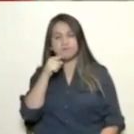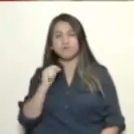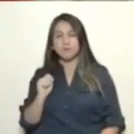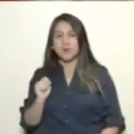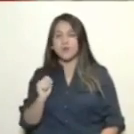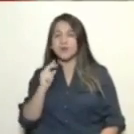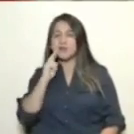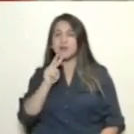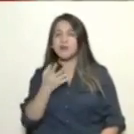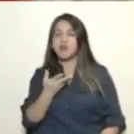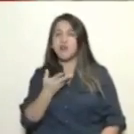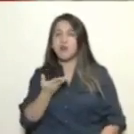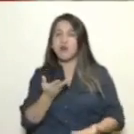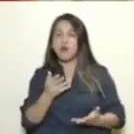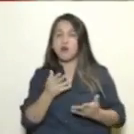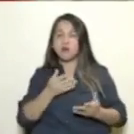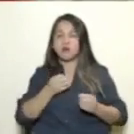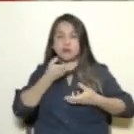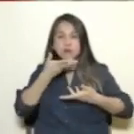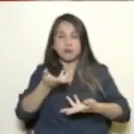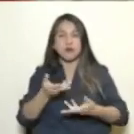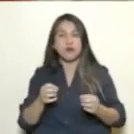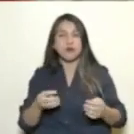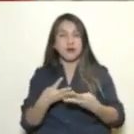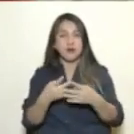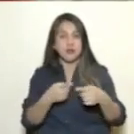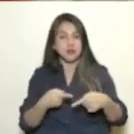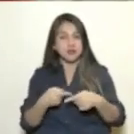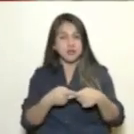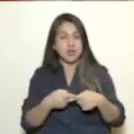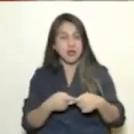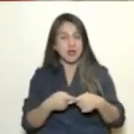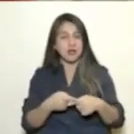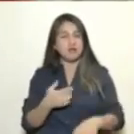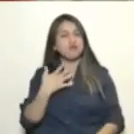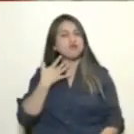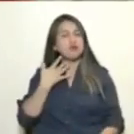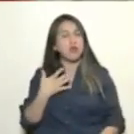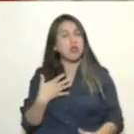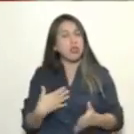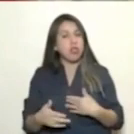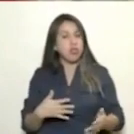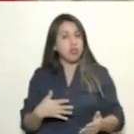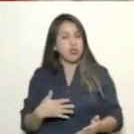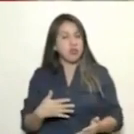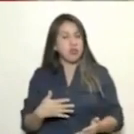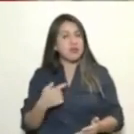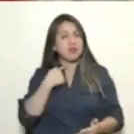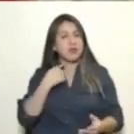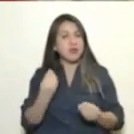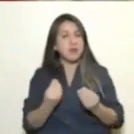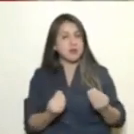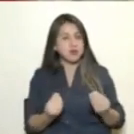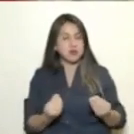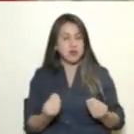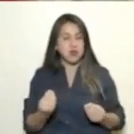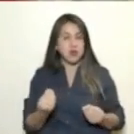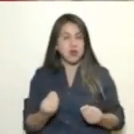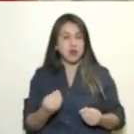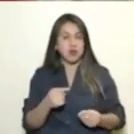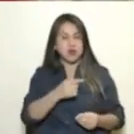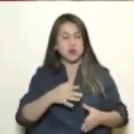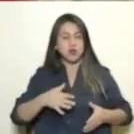resentimiento, que se nota... en la forma de comunicarnos en las redes sociales, en la forma de establecer los diálogos. ¿Por qué? ¿De dónde viene ese estado de ánimo? ¿Qué pasó en el estado de